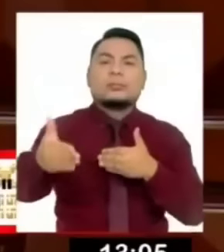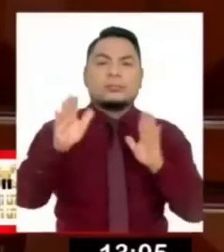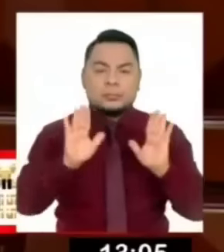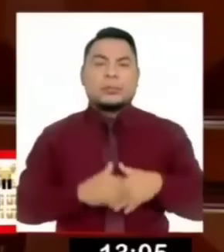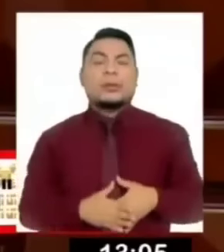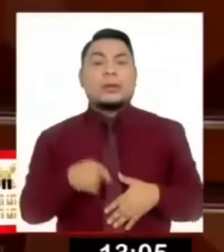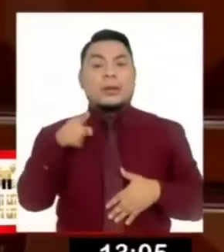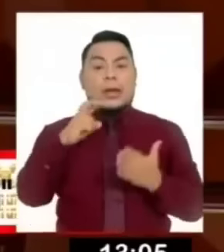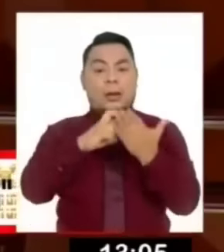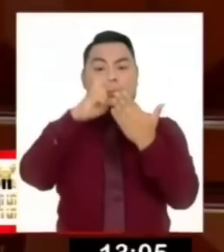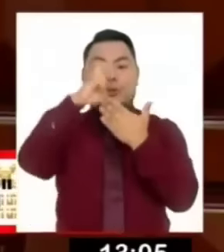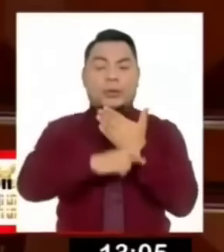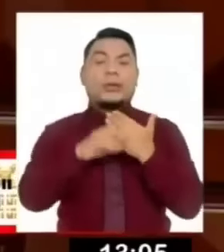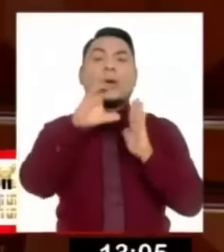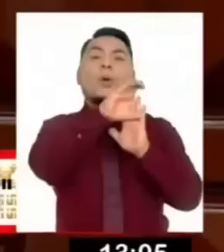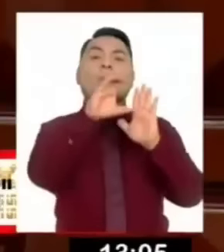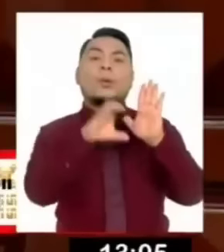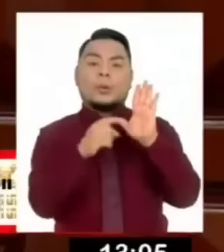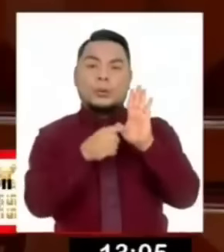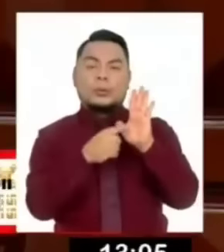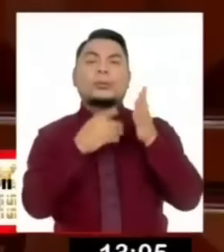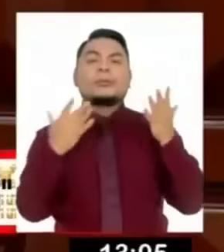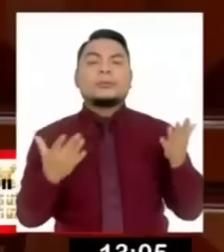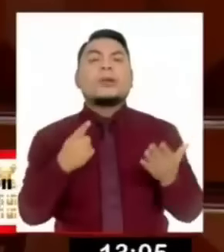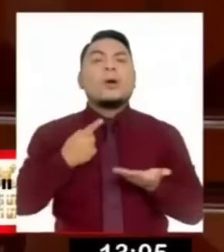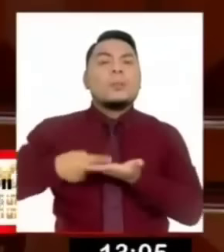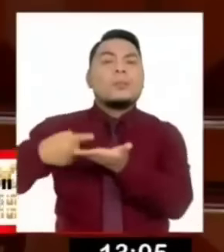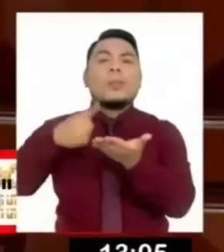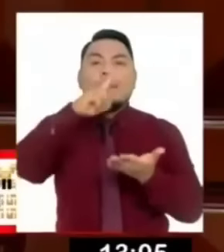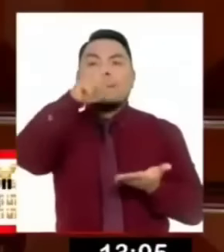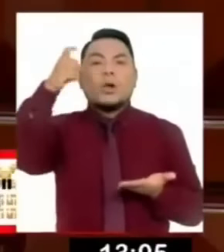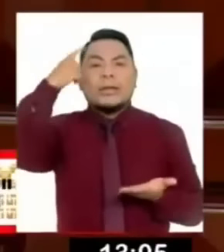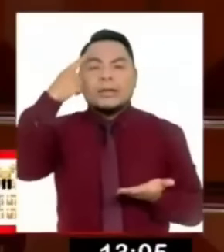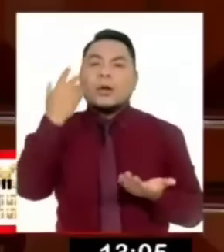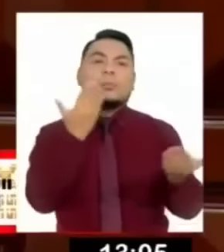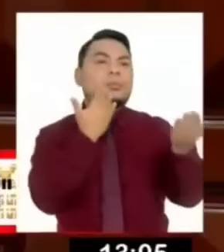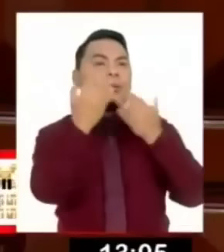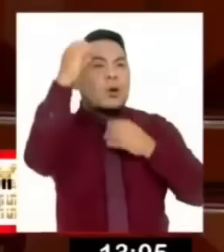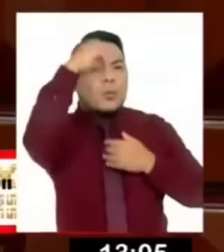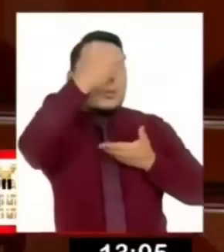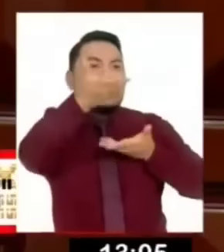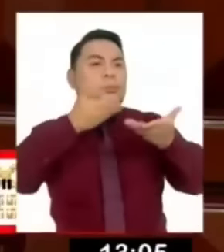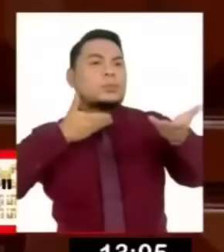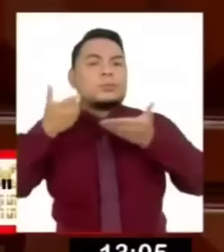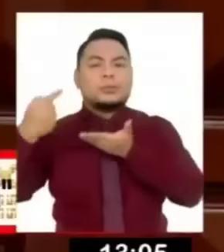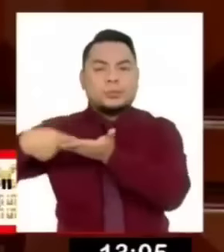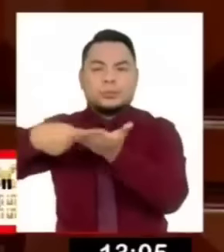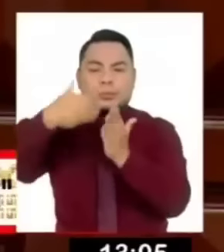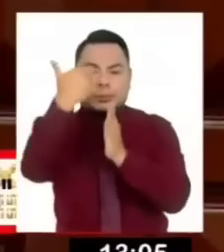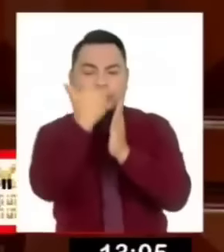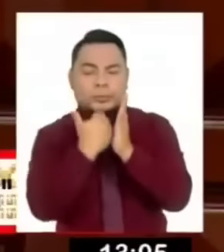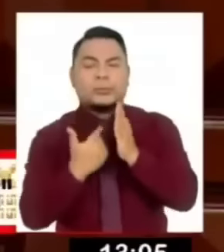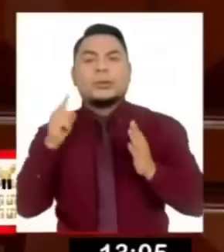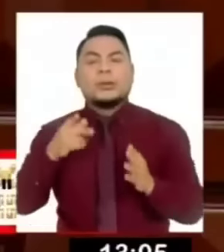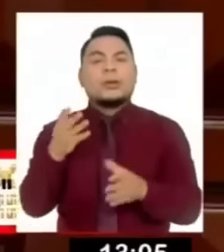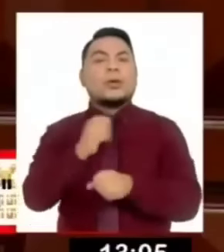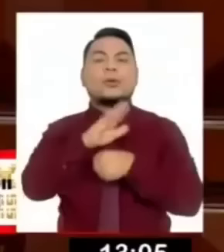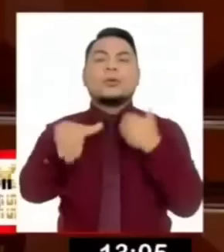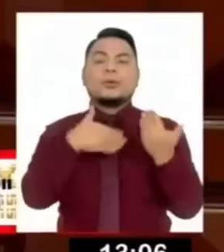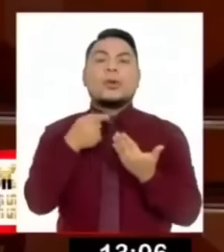Un proyecto de constitución, producto del debate político y acuerdo pluralista, que será